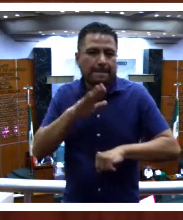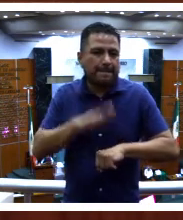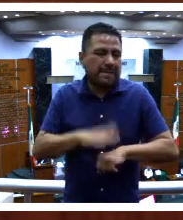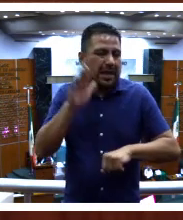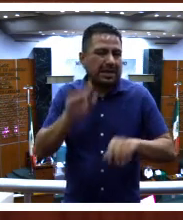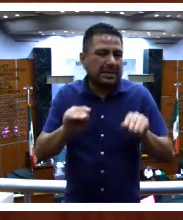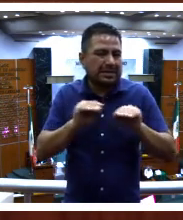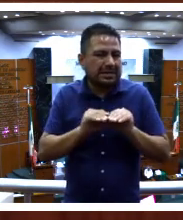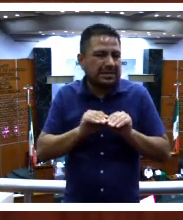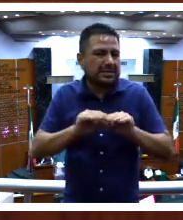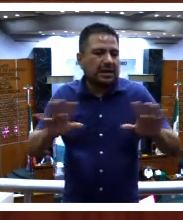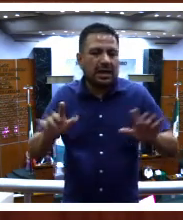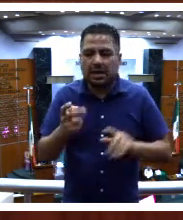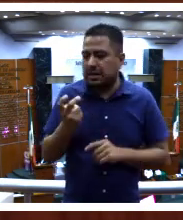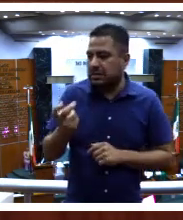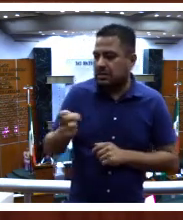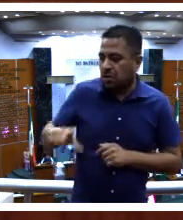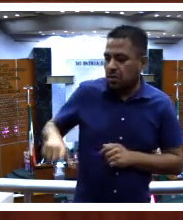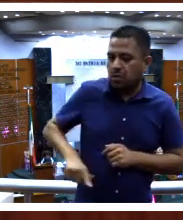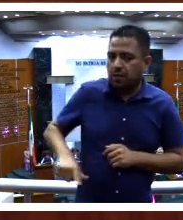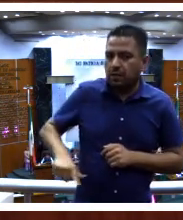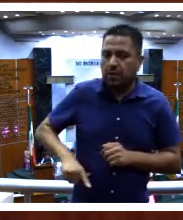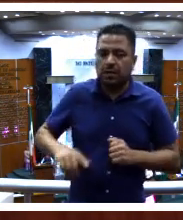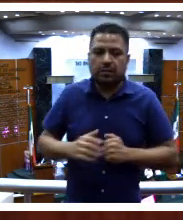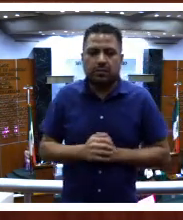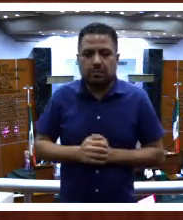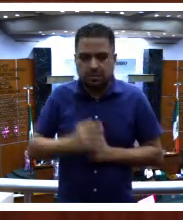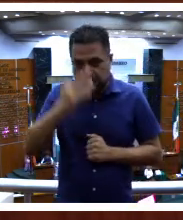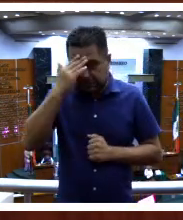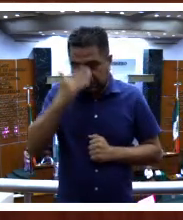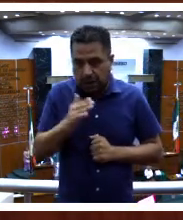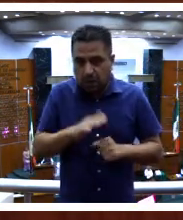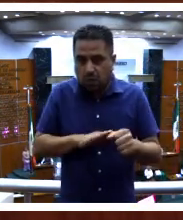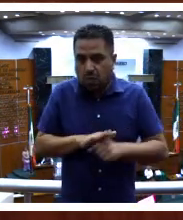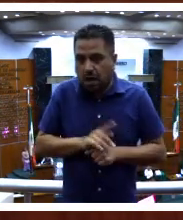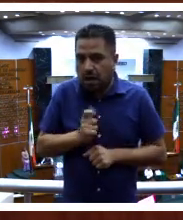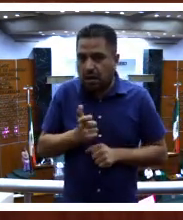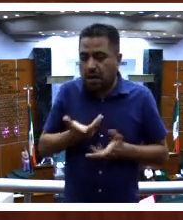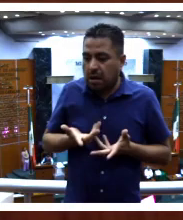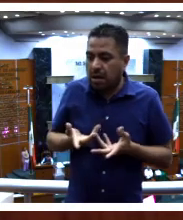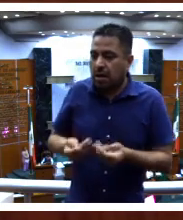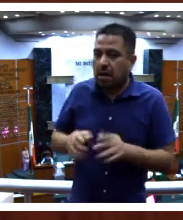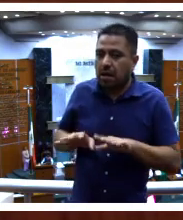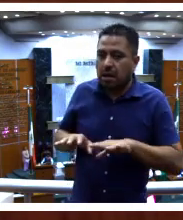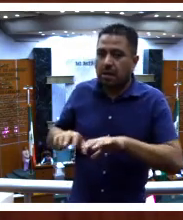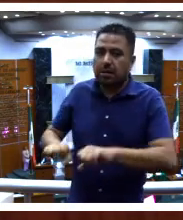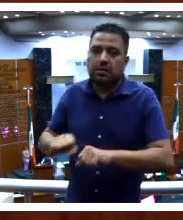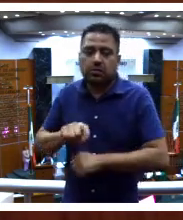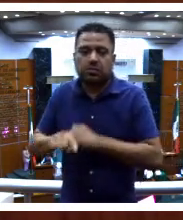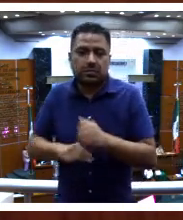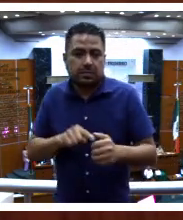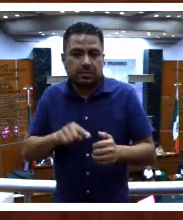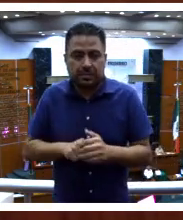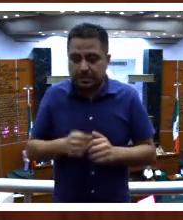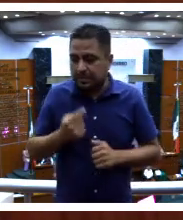transparencia de este gobierno para saber cuánto es lo que se está gastando en ese espacio?